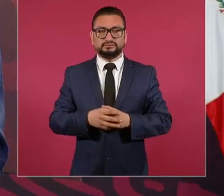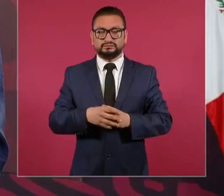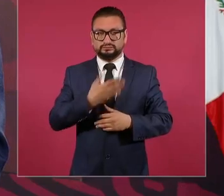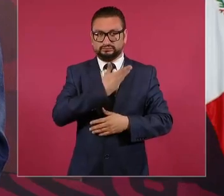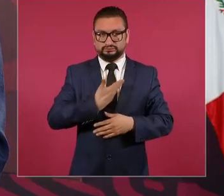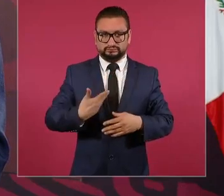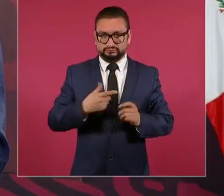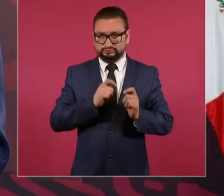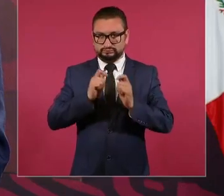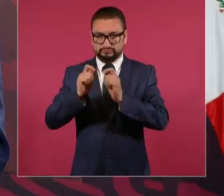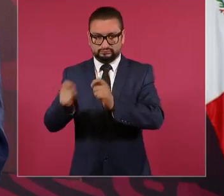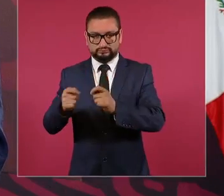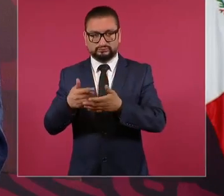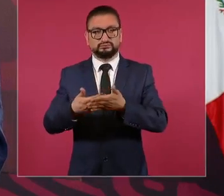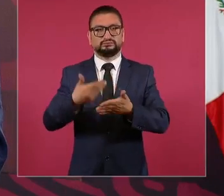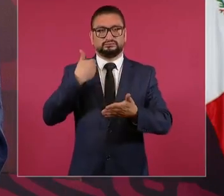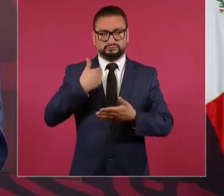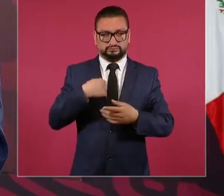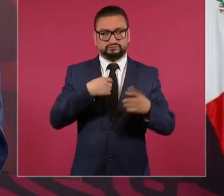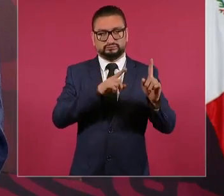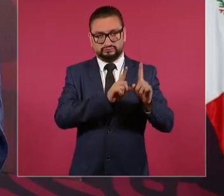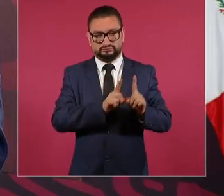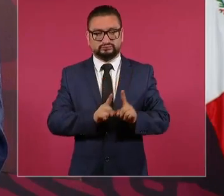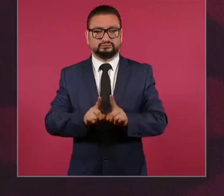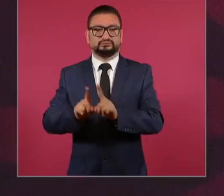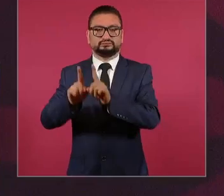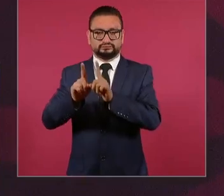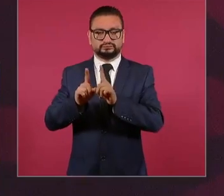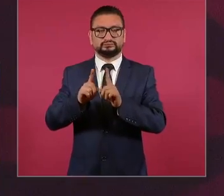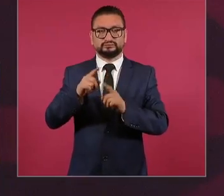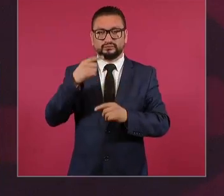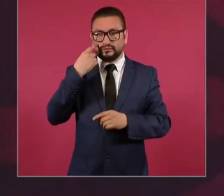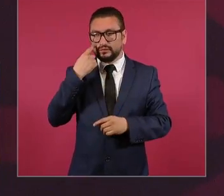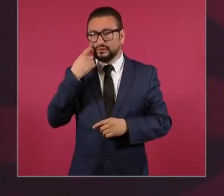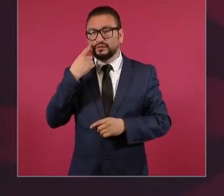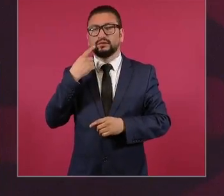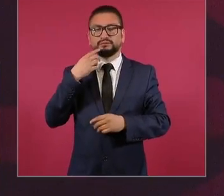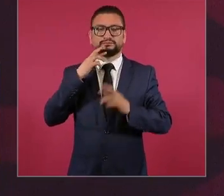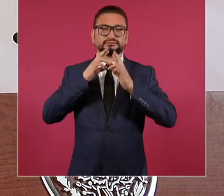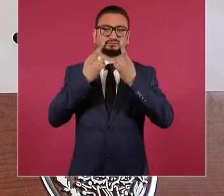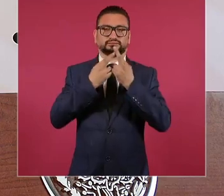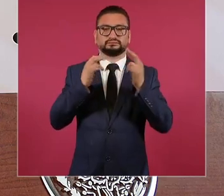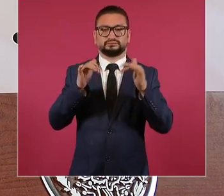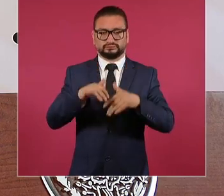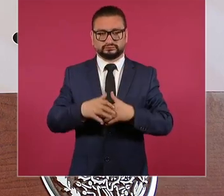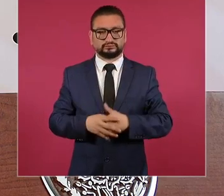que la acompañara a tener esta reunión